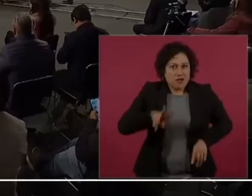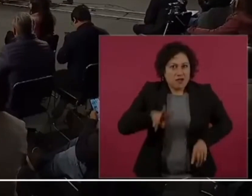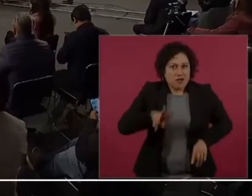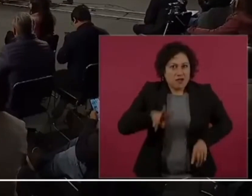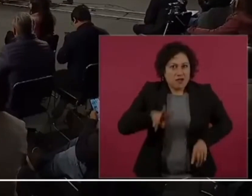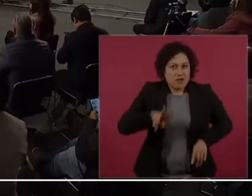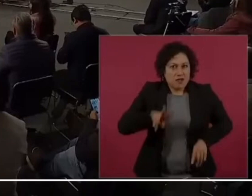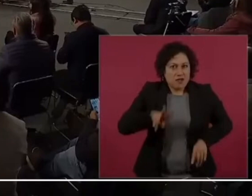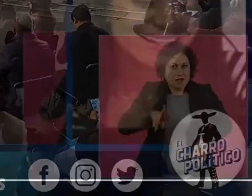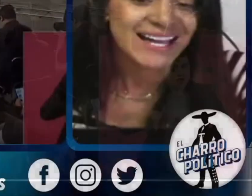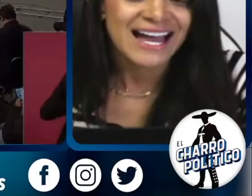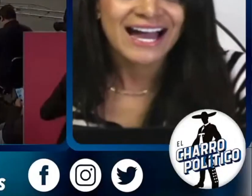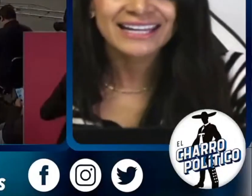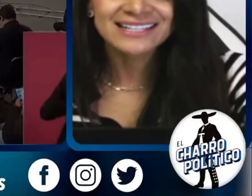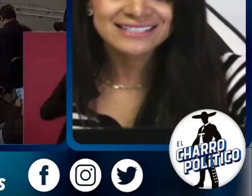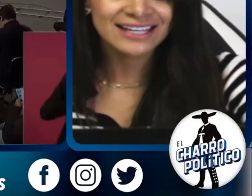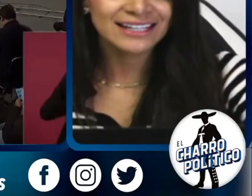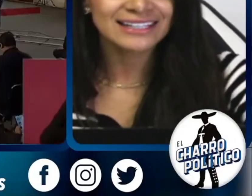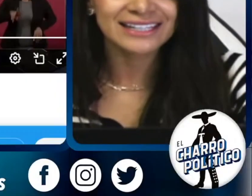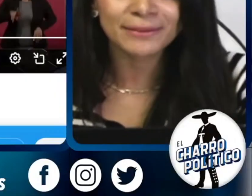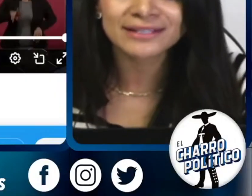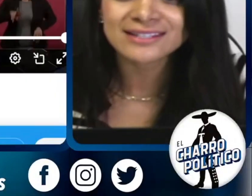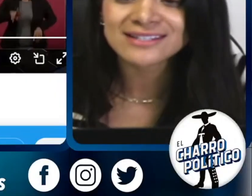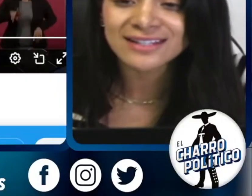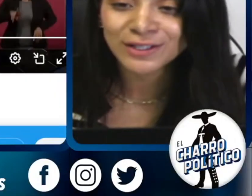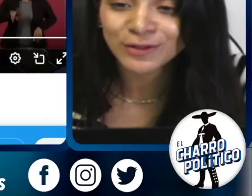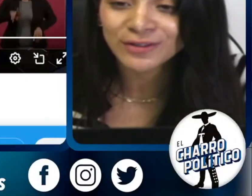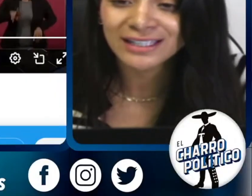Pues ahí está. Ahí está. Y